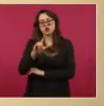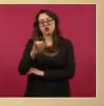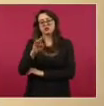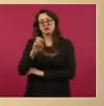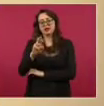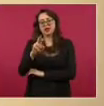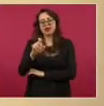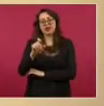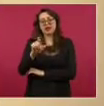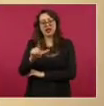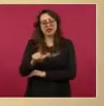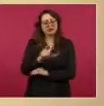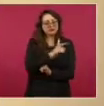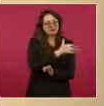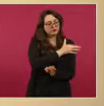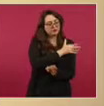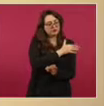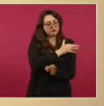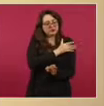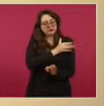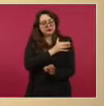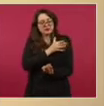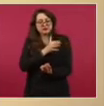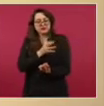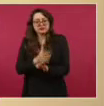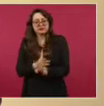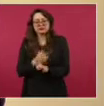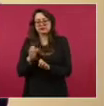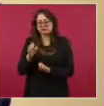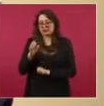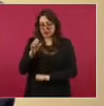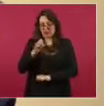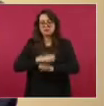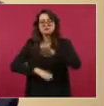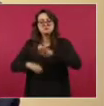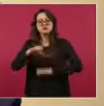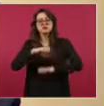habían ocasiones en que los empresarios querían